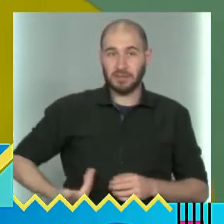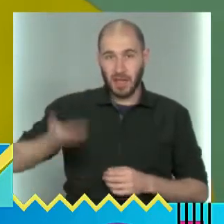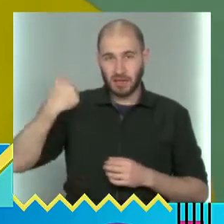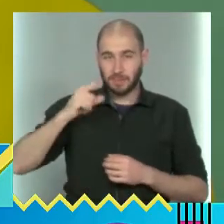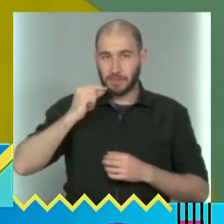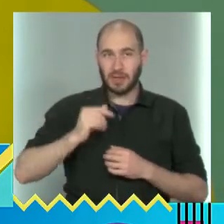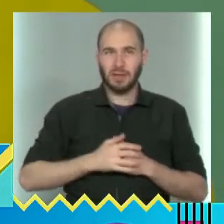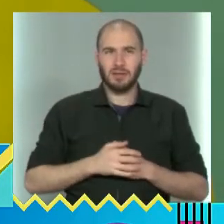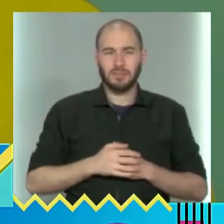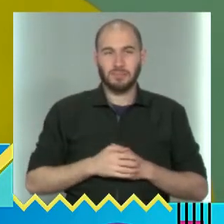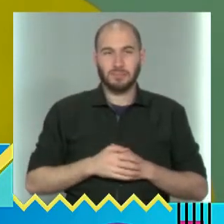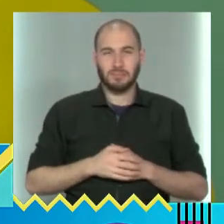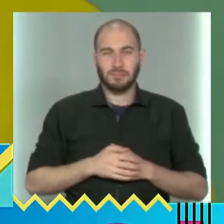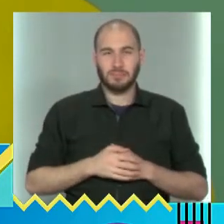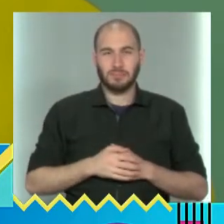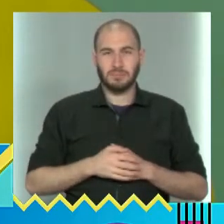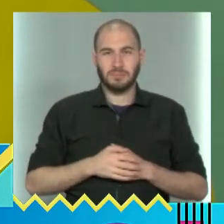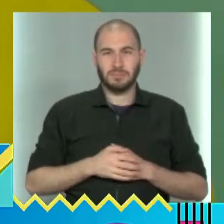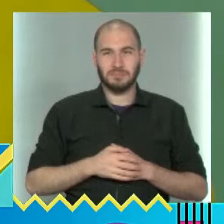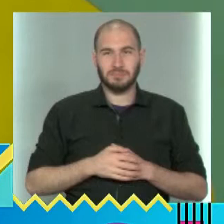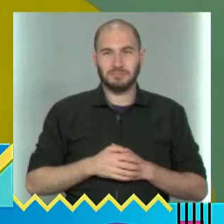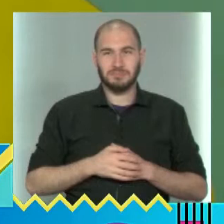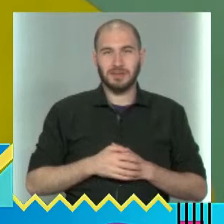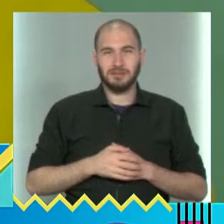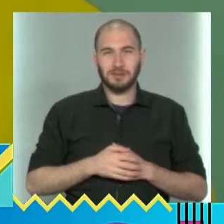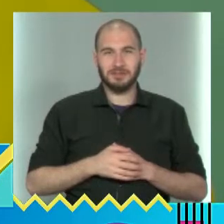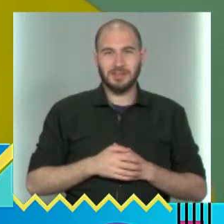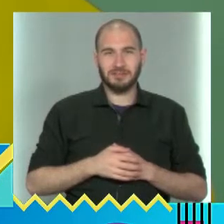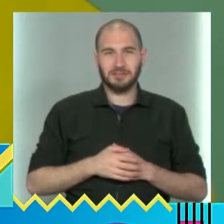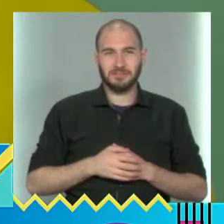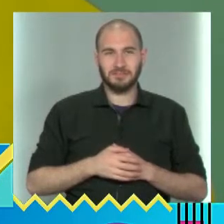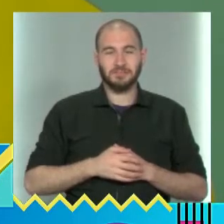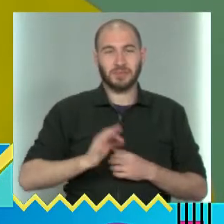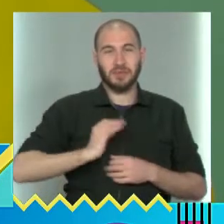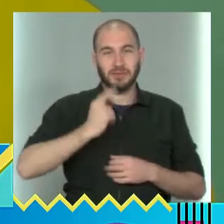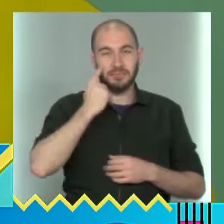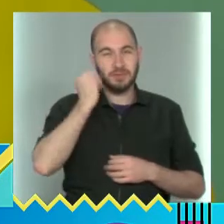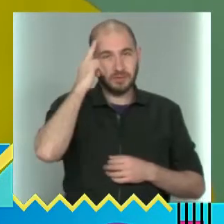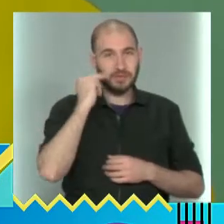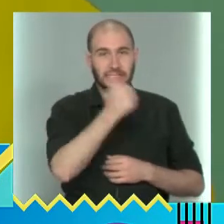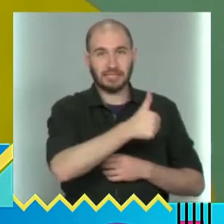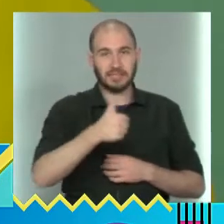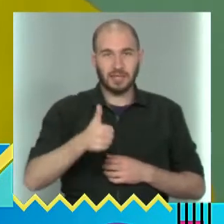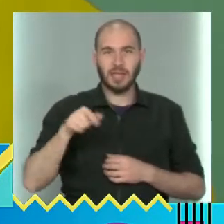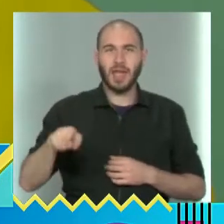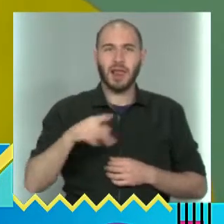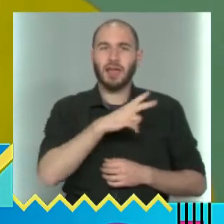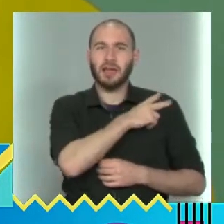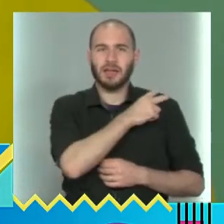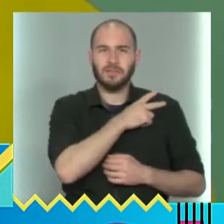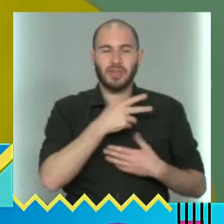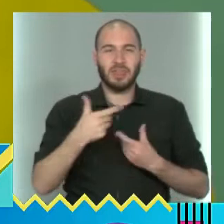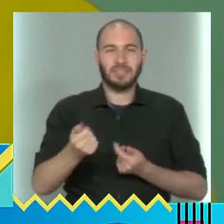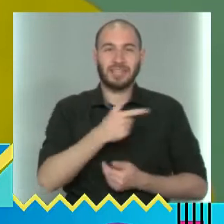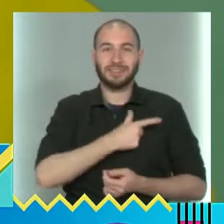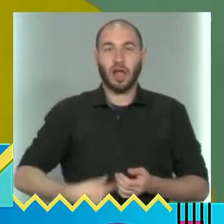Siria, Hafez al-Assad, ¿no?, en donde en 1966 va a ser jefe de defensa del